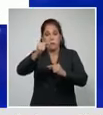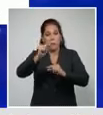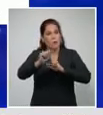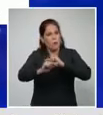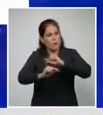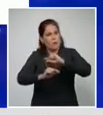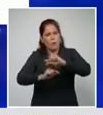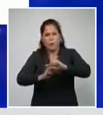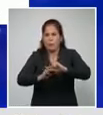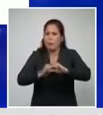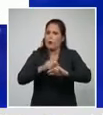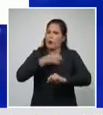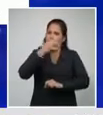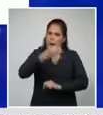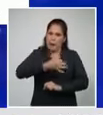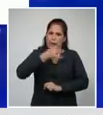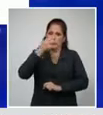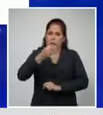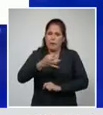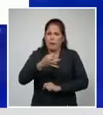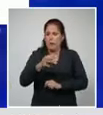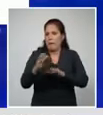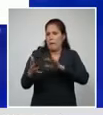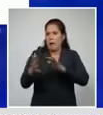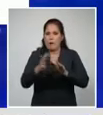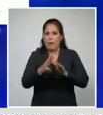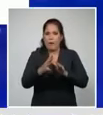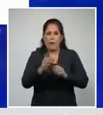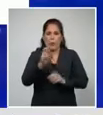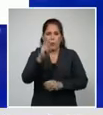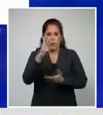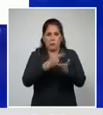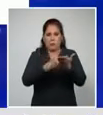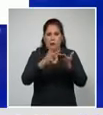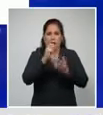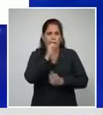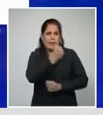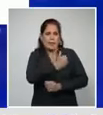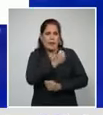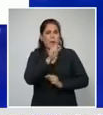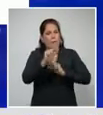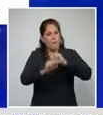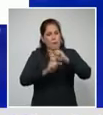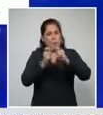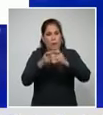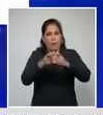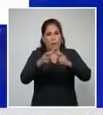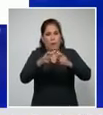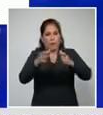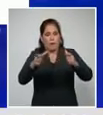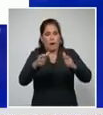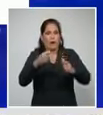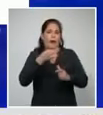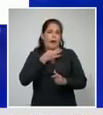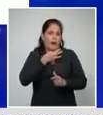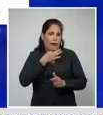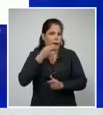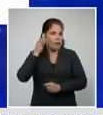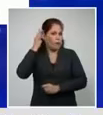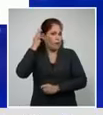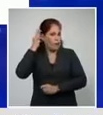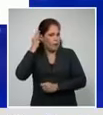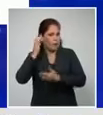asistiendo desde la segunda quincena de diciembre, enero, febrero y